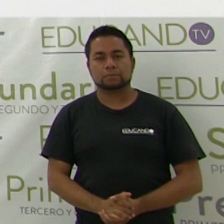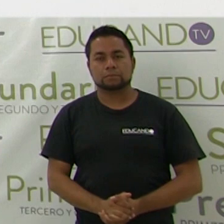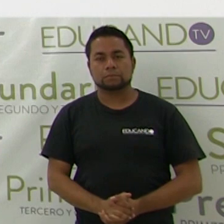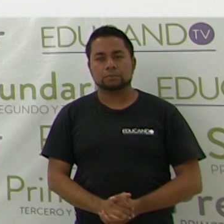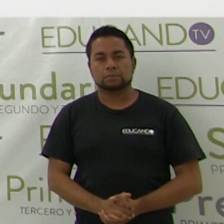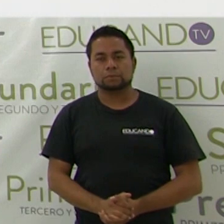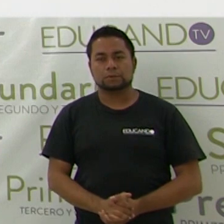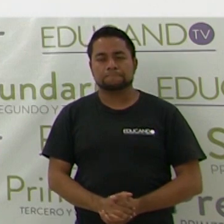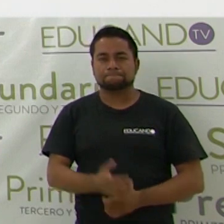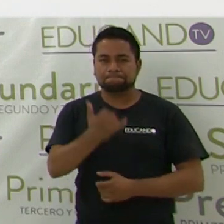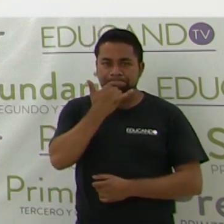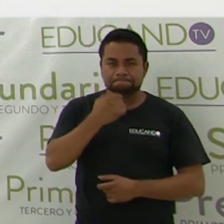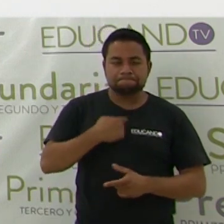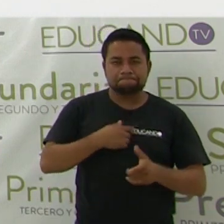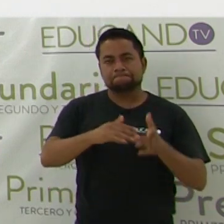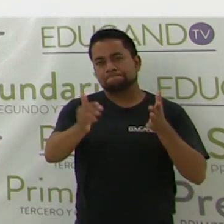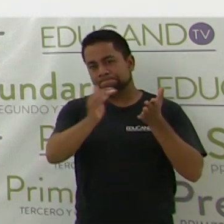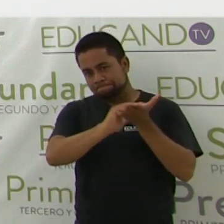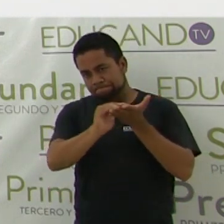bueno, vamos a quitarlo con